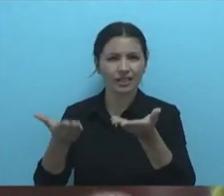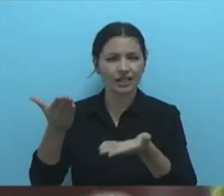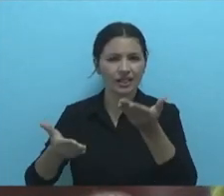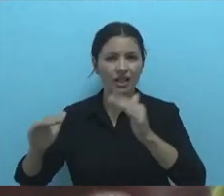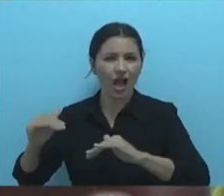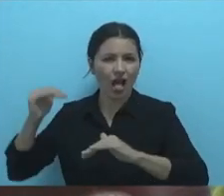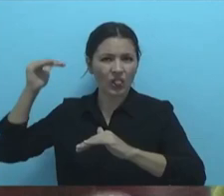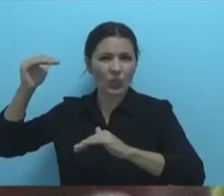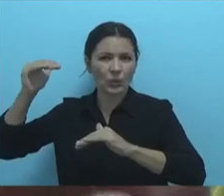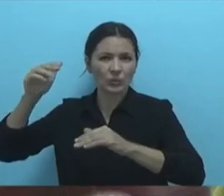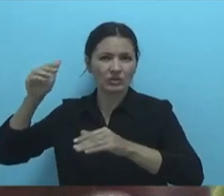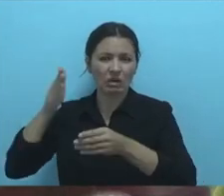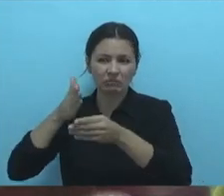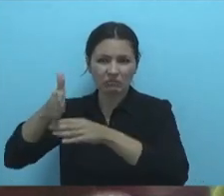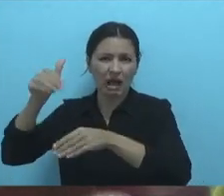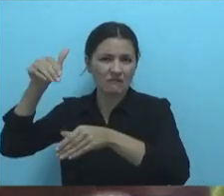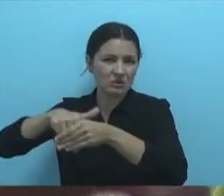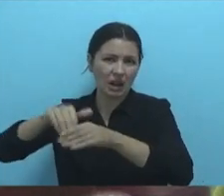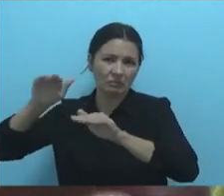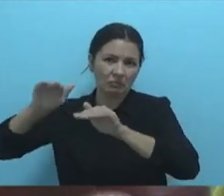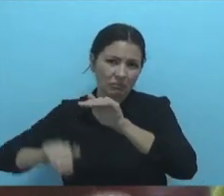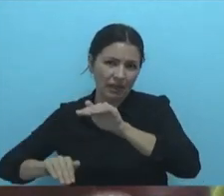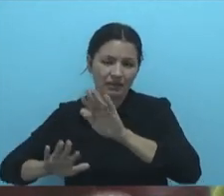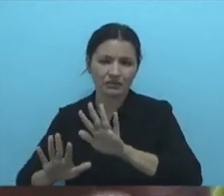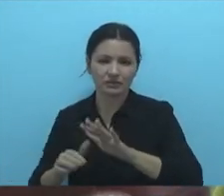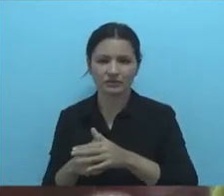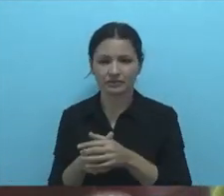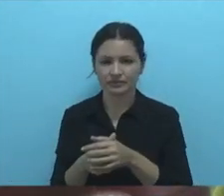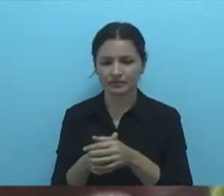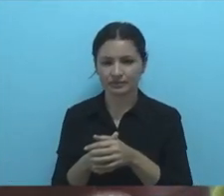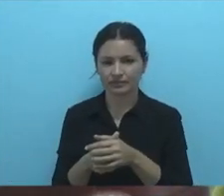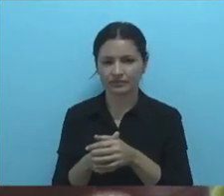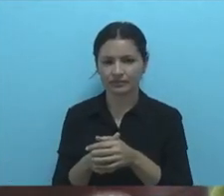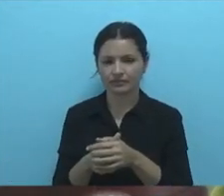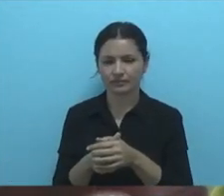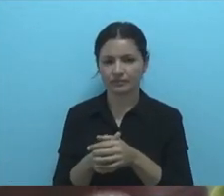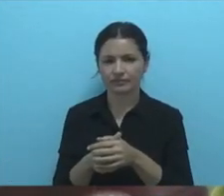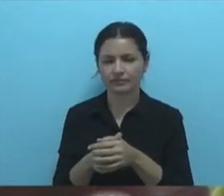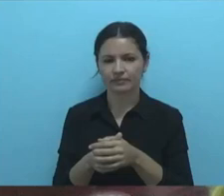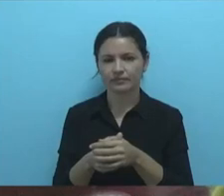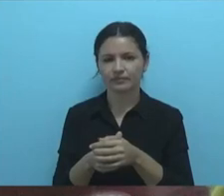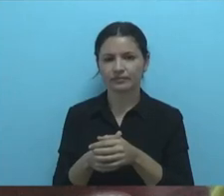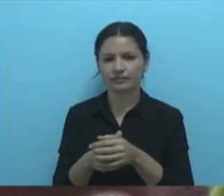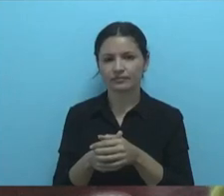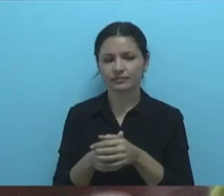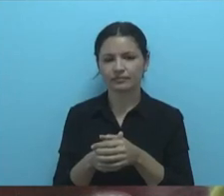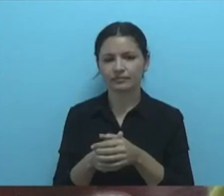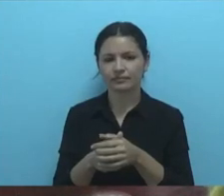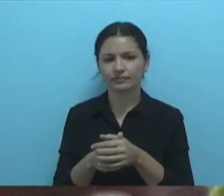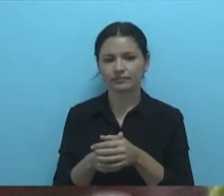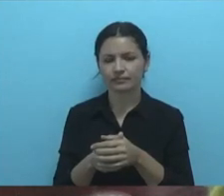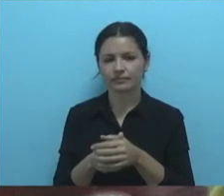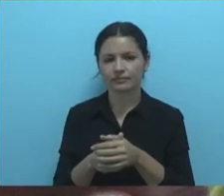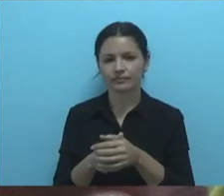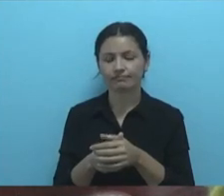cayendo elecciones en elección y ya está casi en el 60% en algunas elecciones entonces